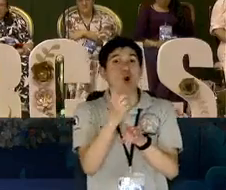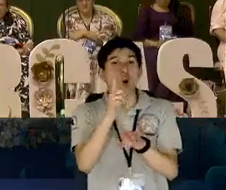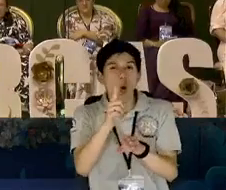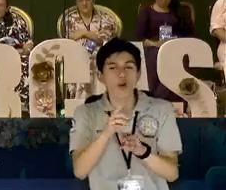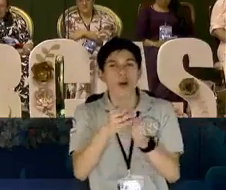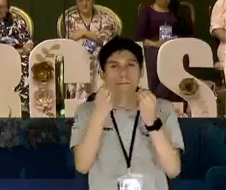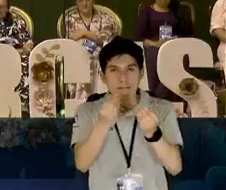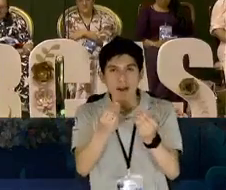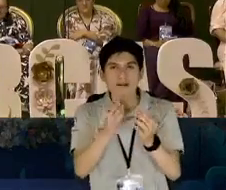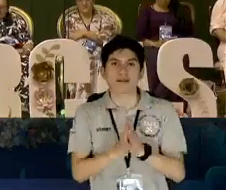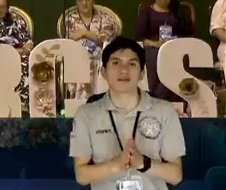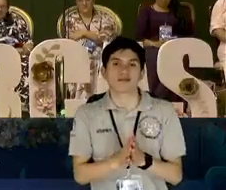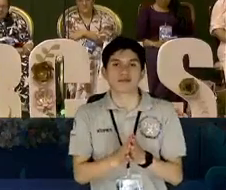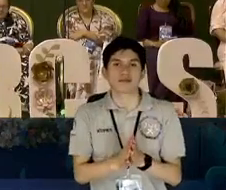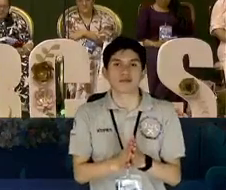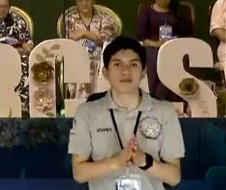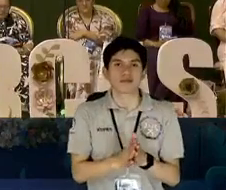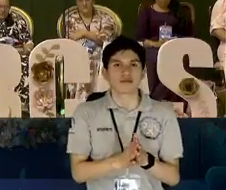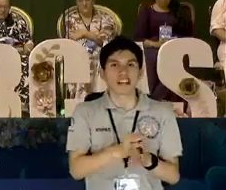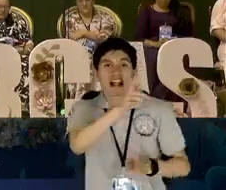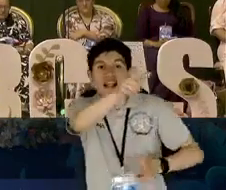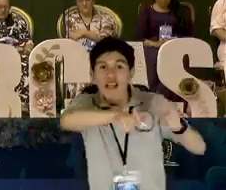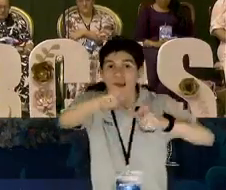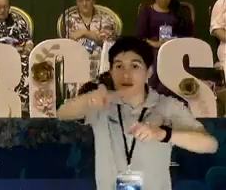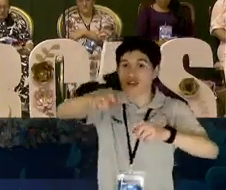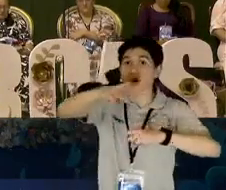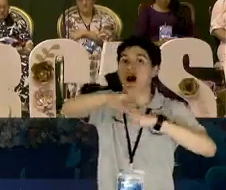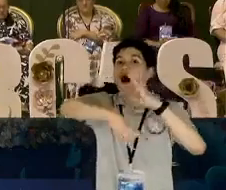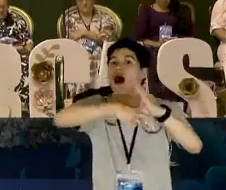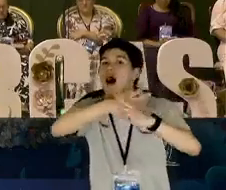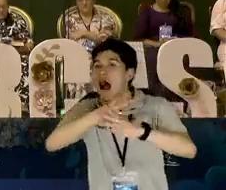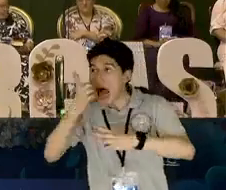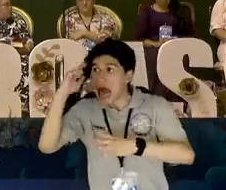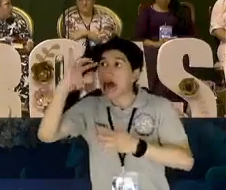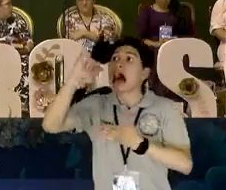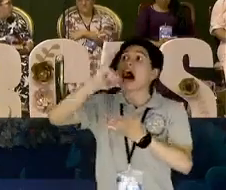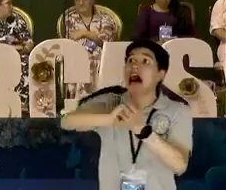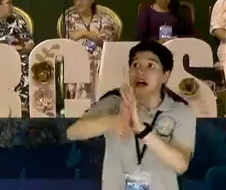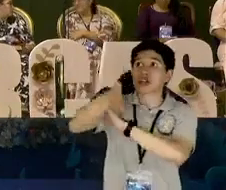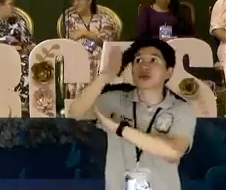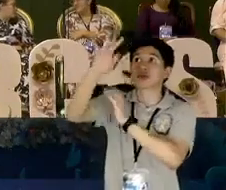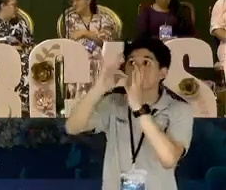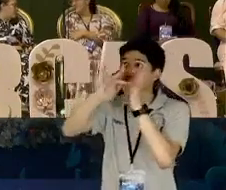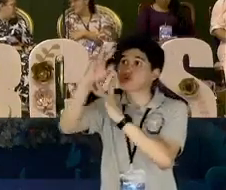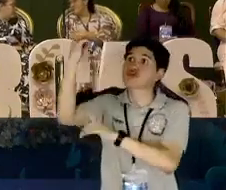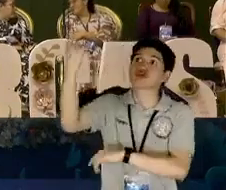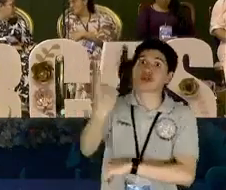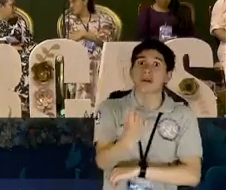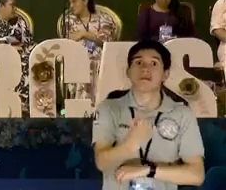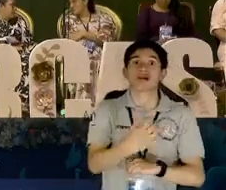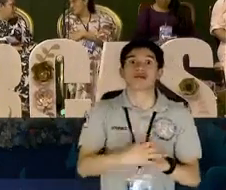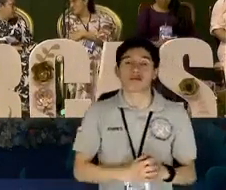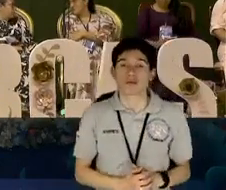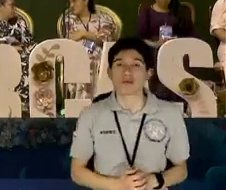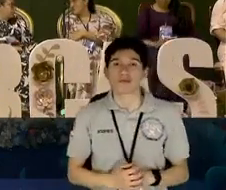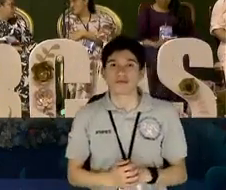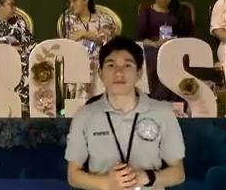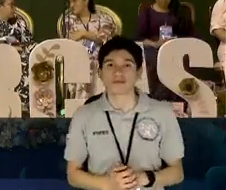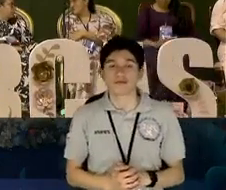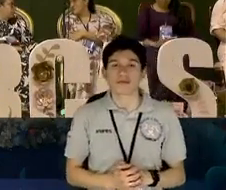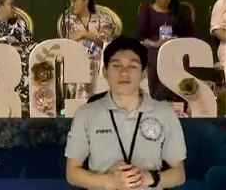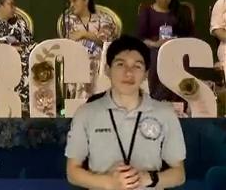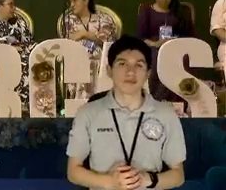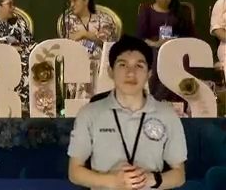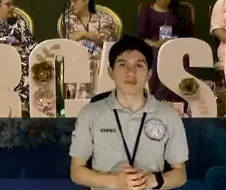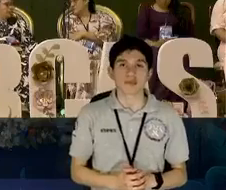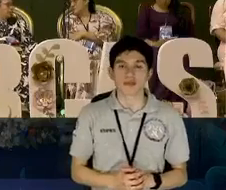me enviaste. La gloria que me diste yo les he dado para que sean uno, así como nosotros somos uno, así como la